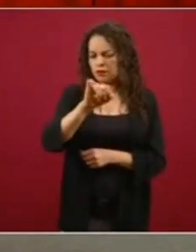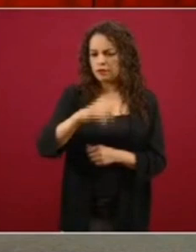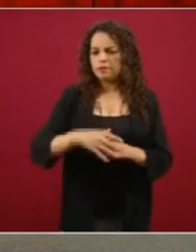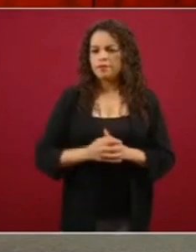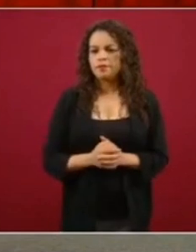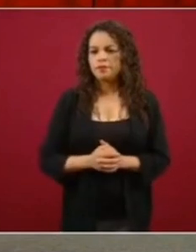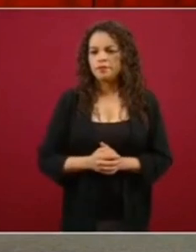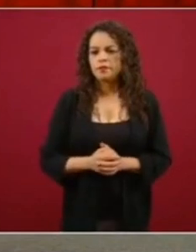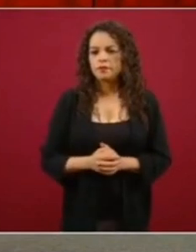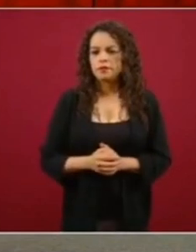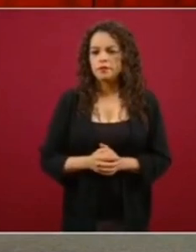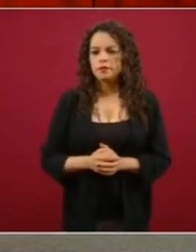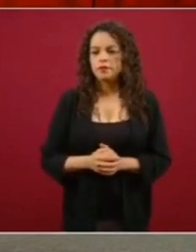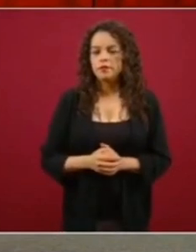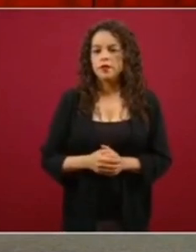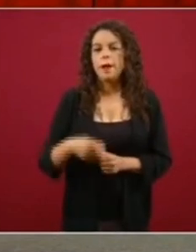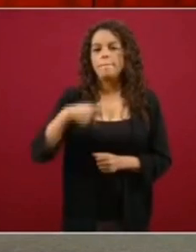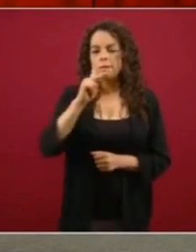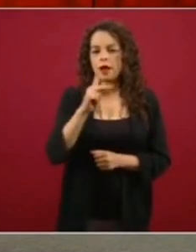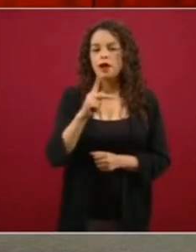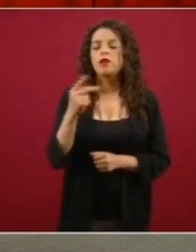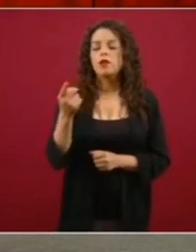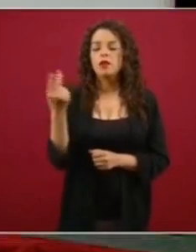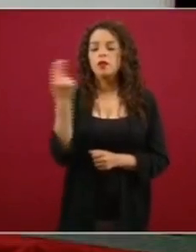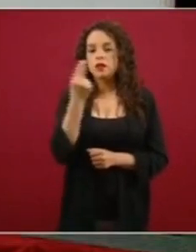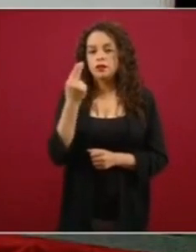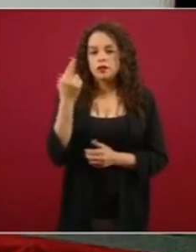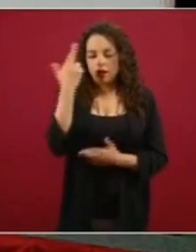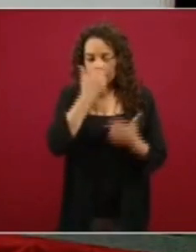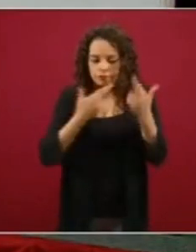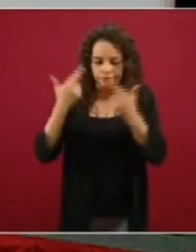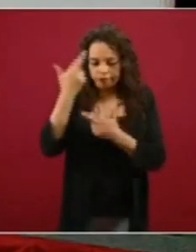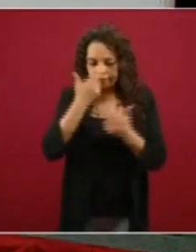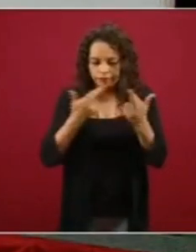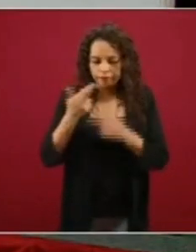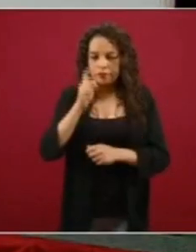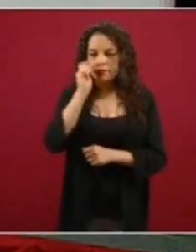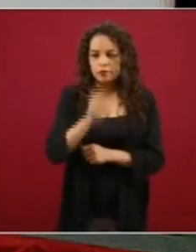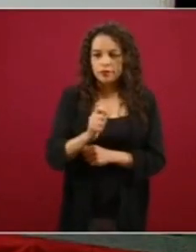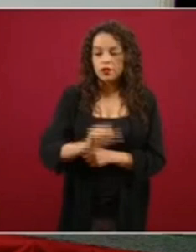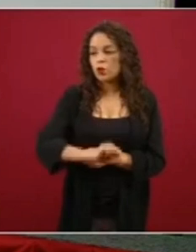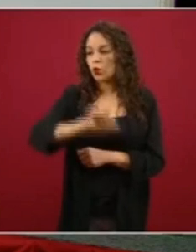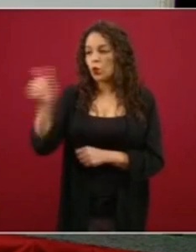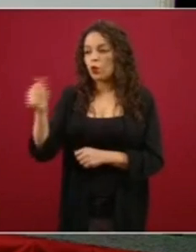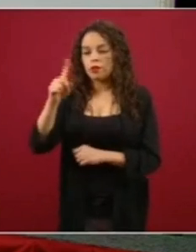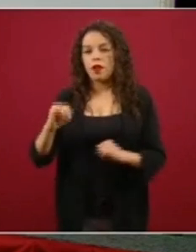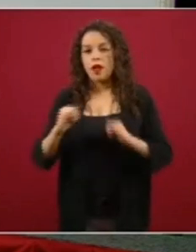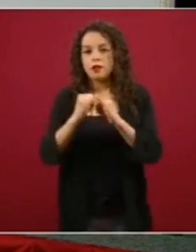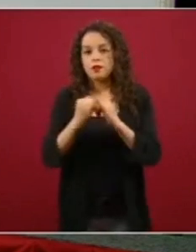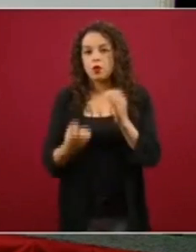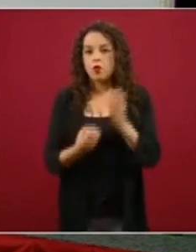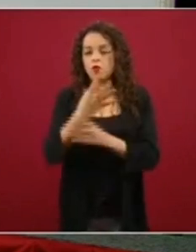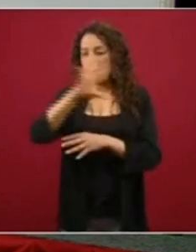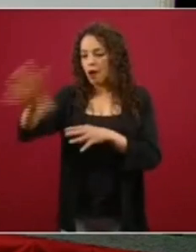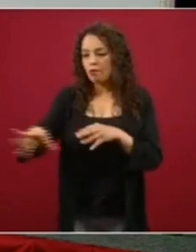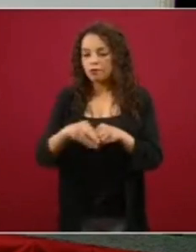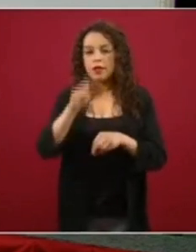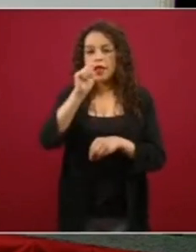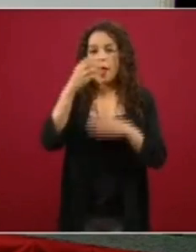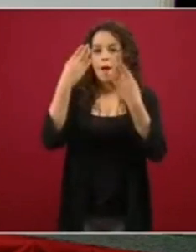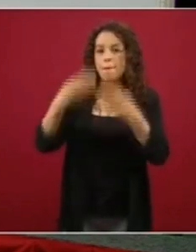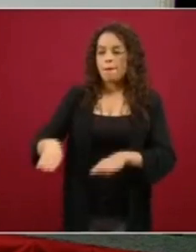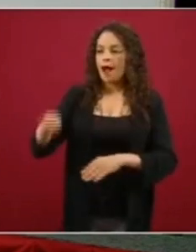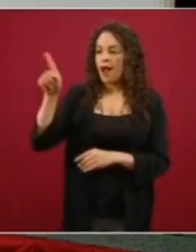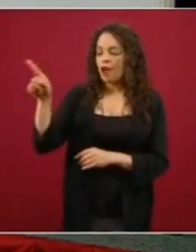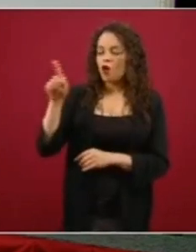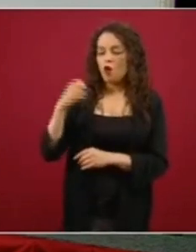implementando y estamos estudiando otras es la incorporación de una cuarta institución que es el Banco del Bienestar, que nos ha permitido acelerar el ritmo